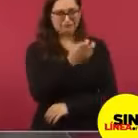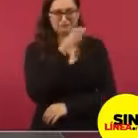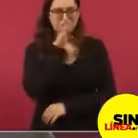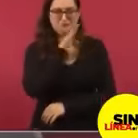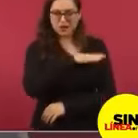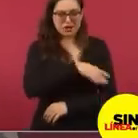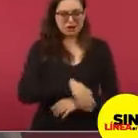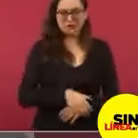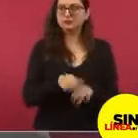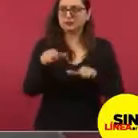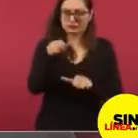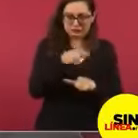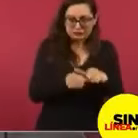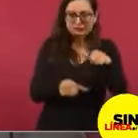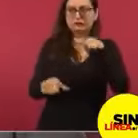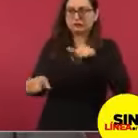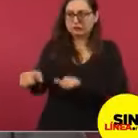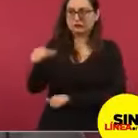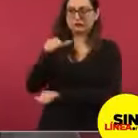El país